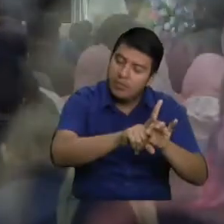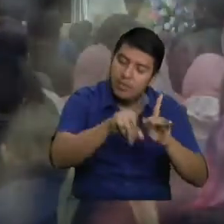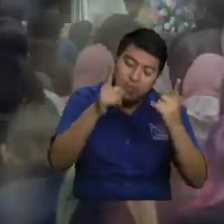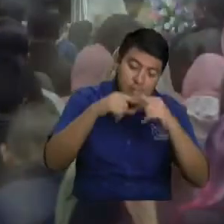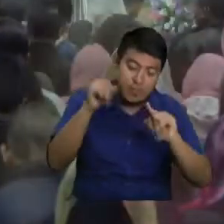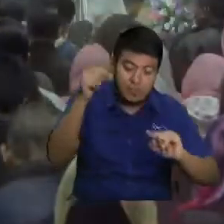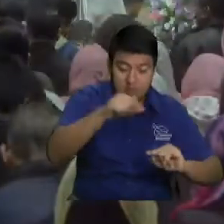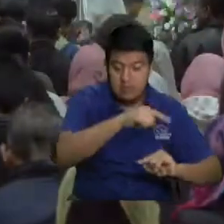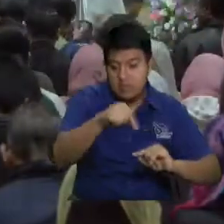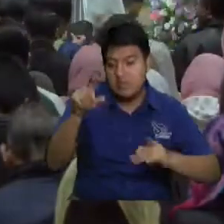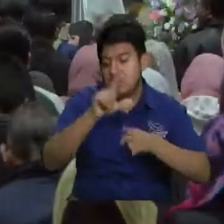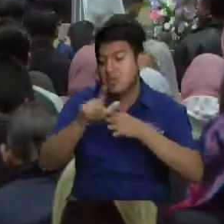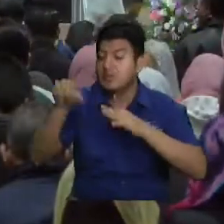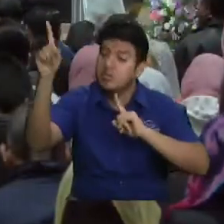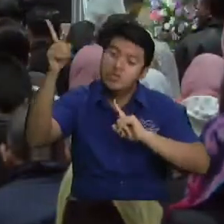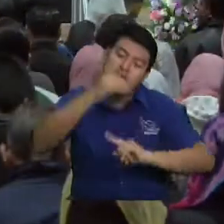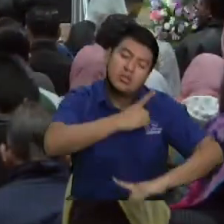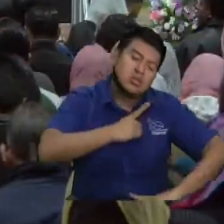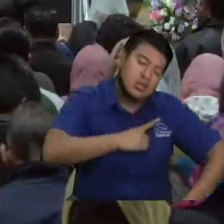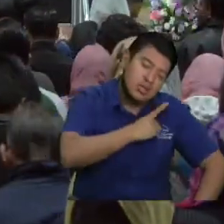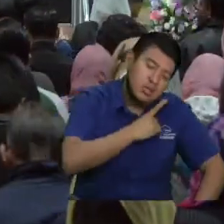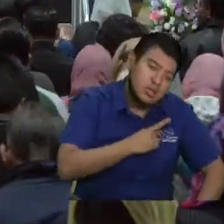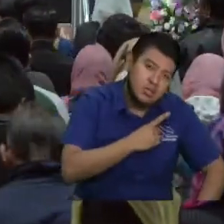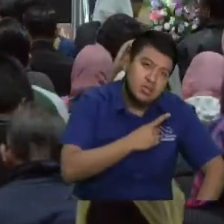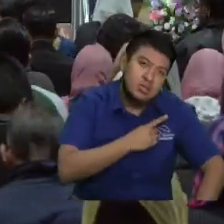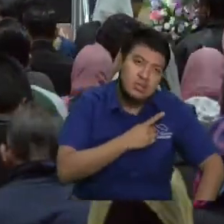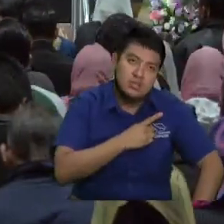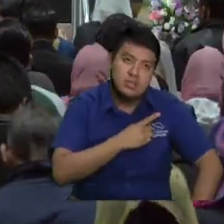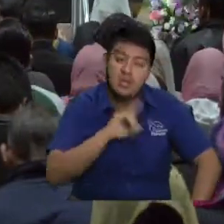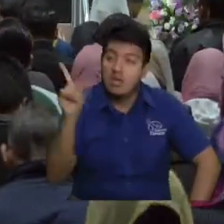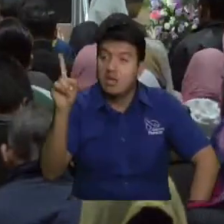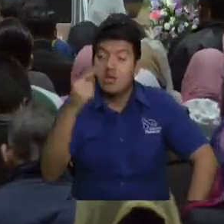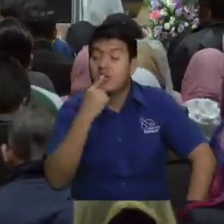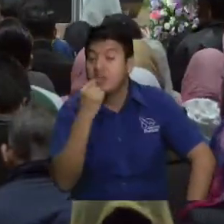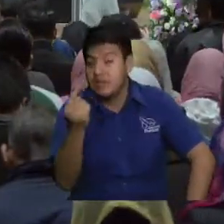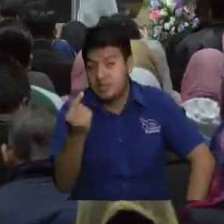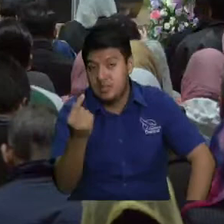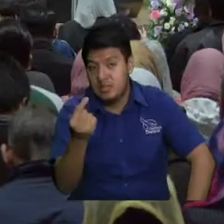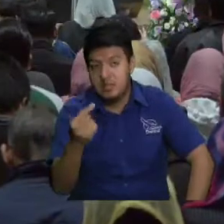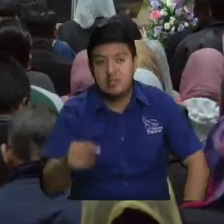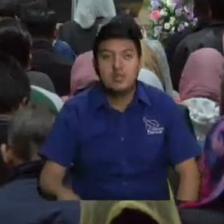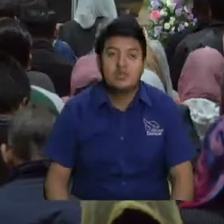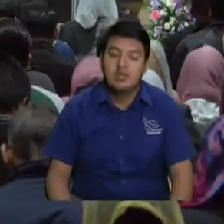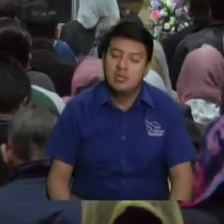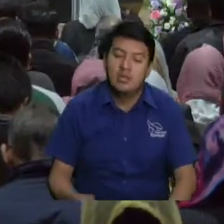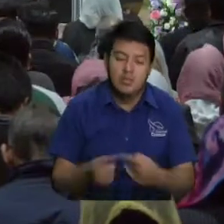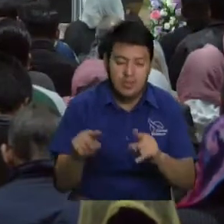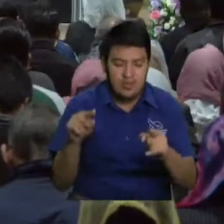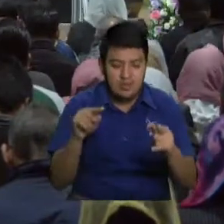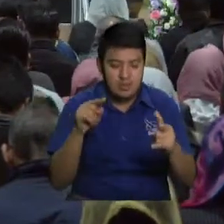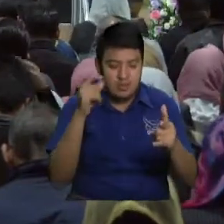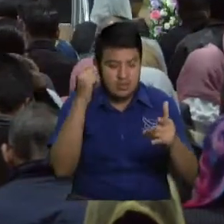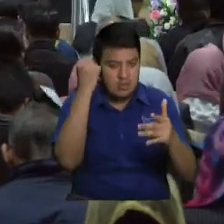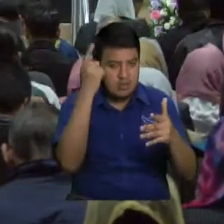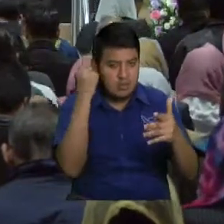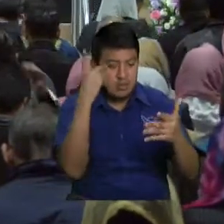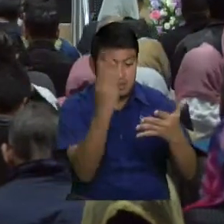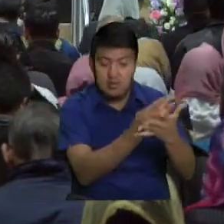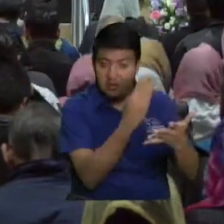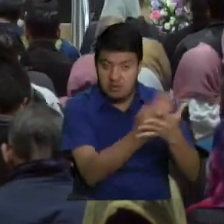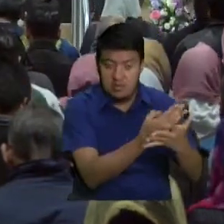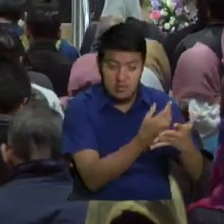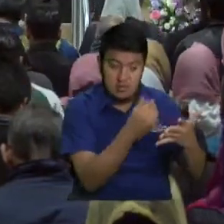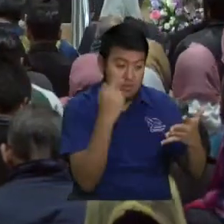pero aquellas cosas que tú deseas y que no nos las dices, pero las averiguamos porque está